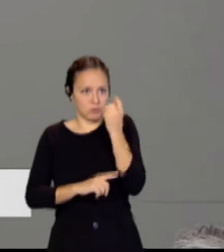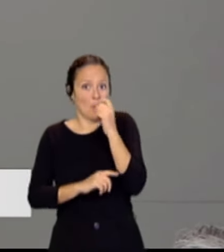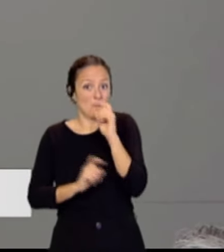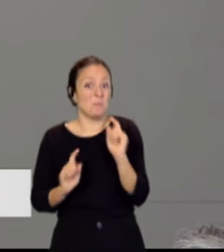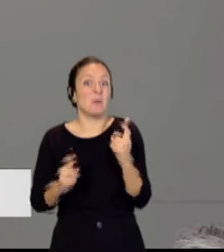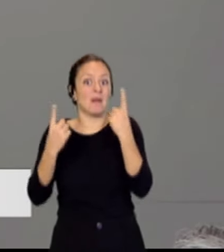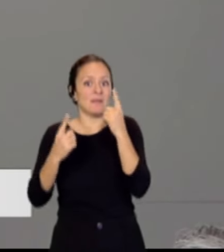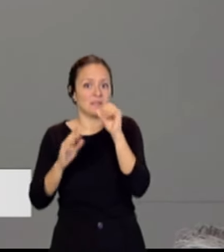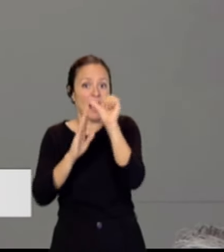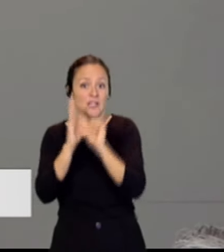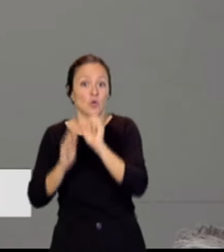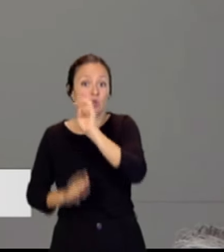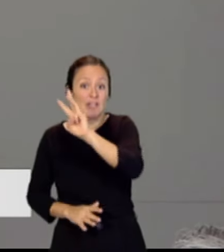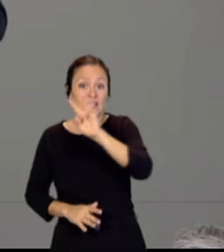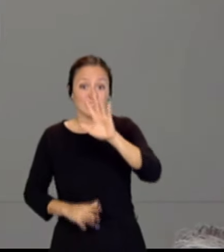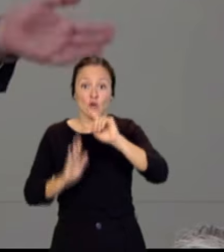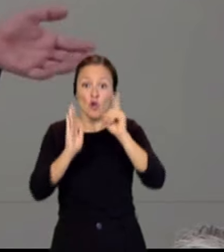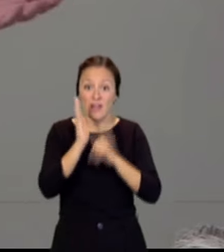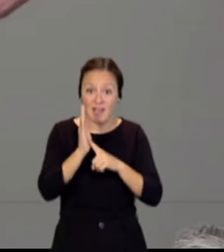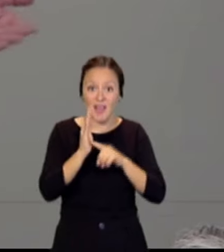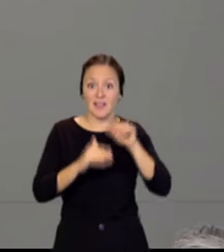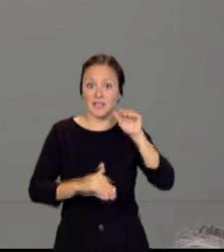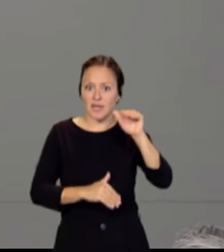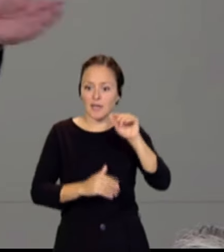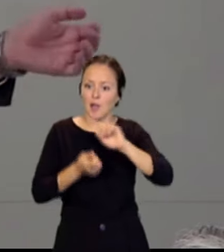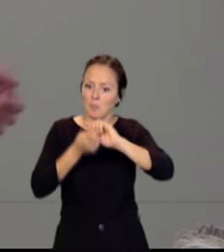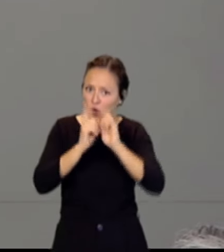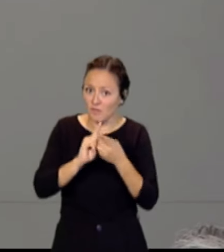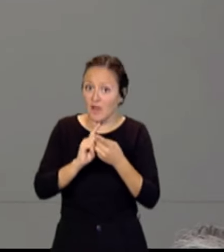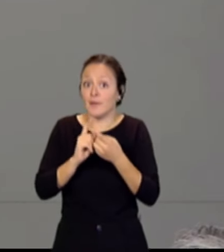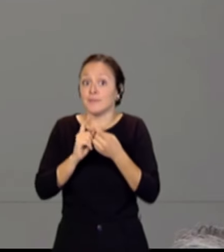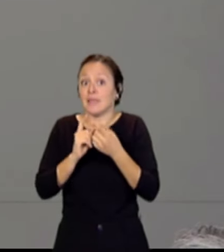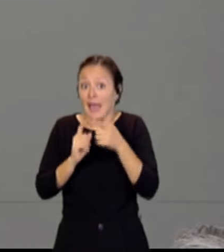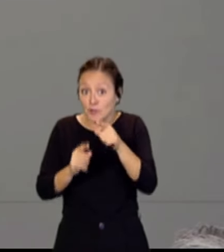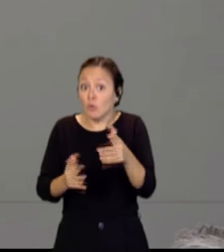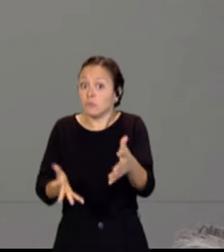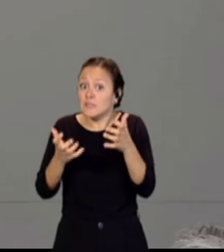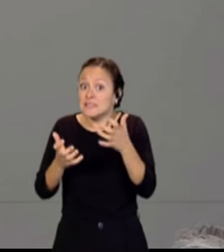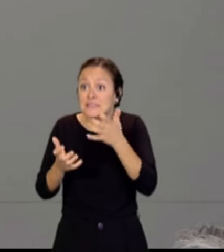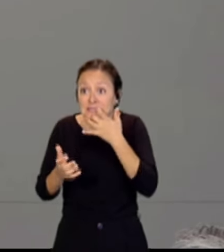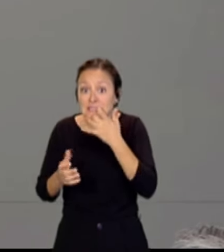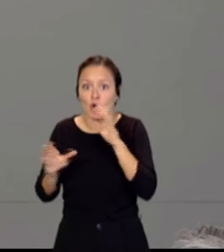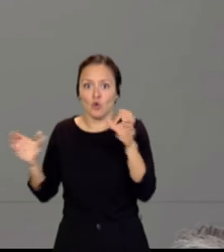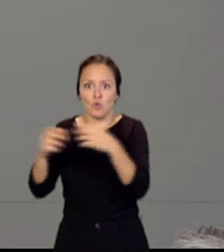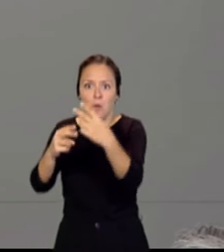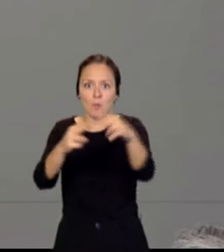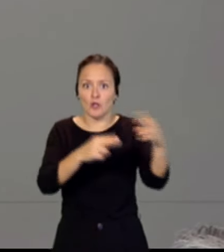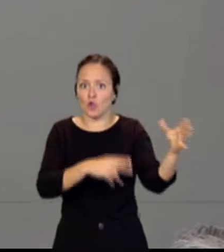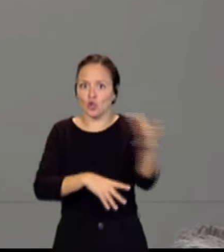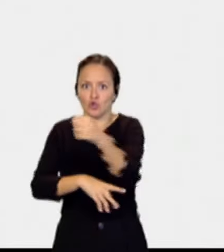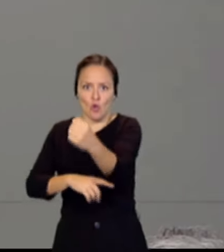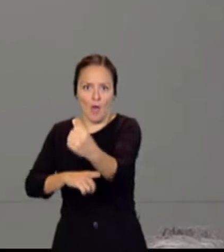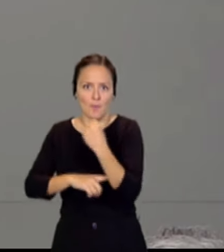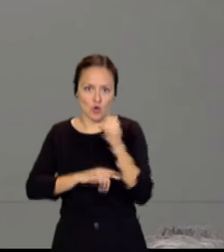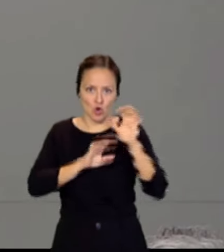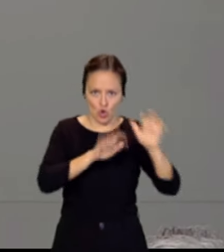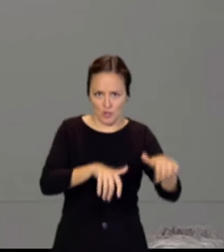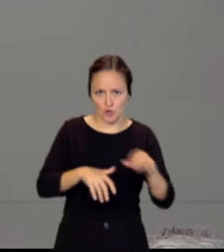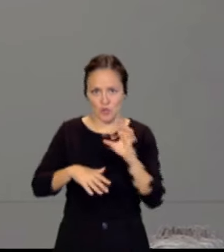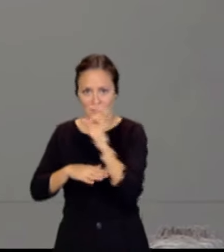Artículo 35 pero que en cualquier caso se dará o no se dará si tenemos el apoyo de los partidos en el congreso y en el senado esta